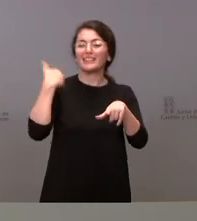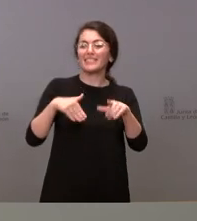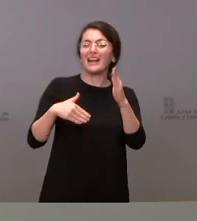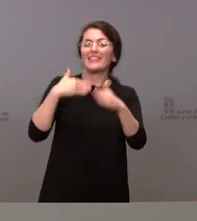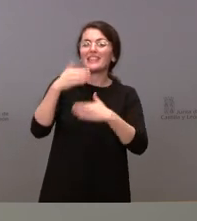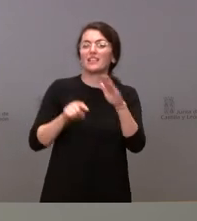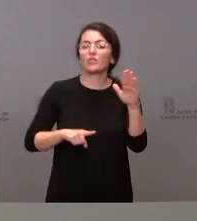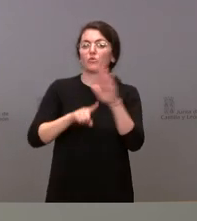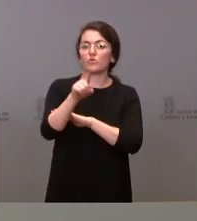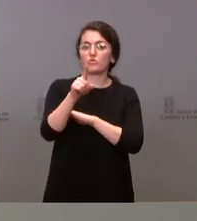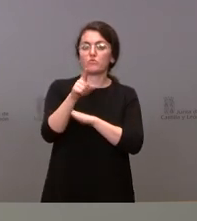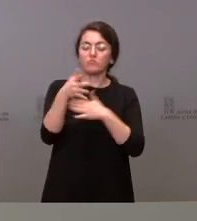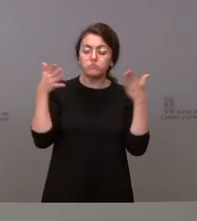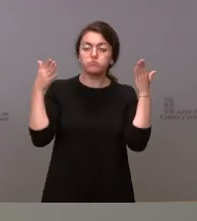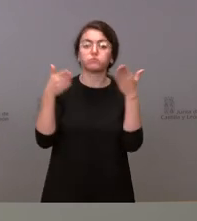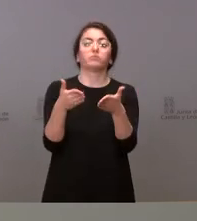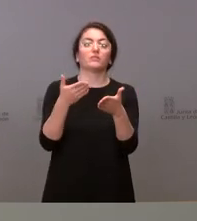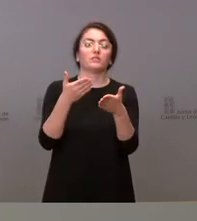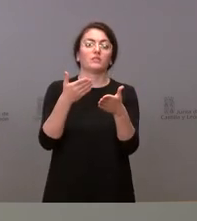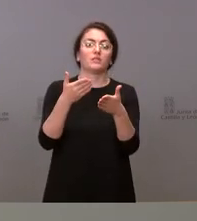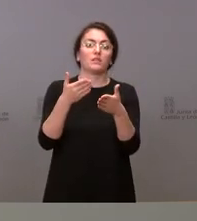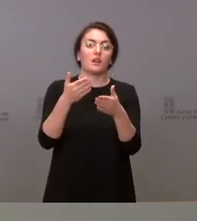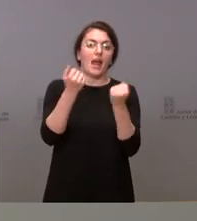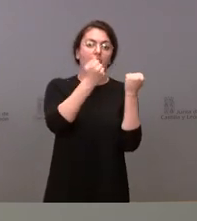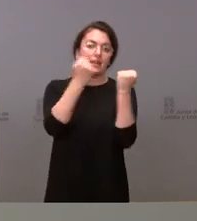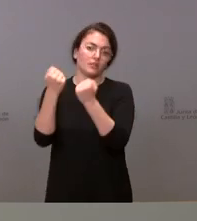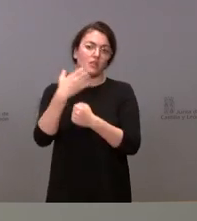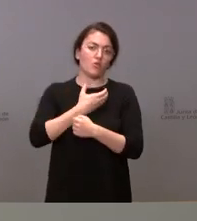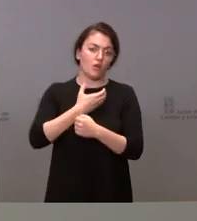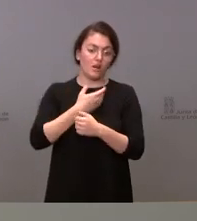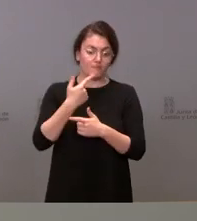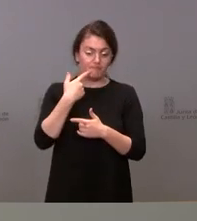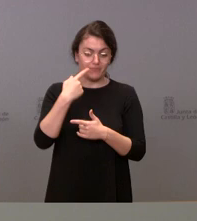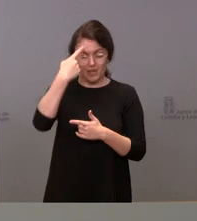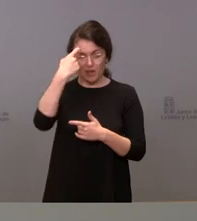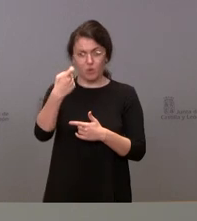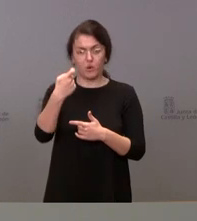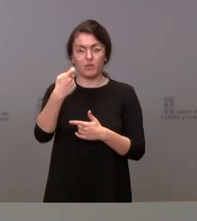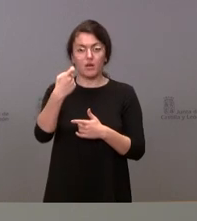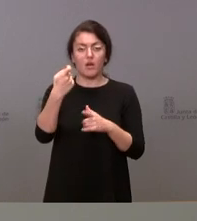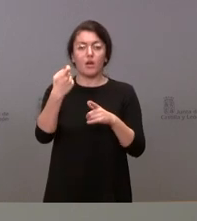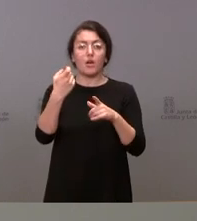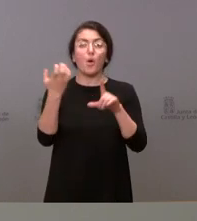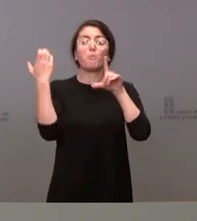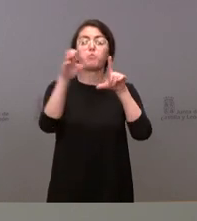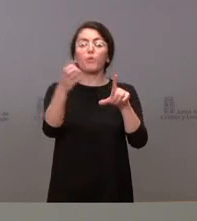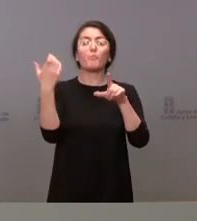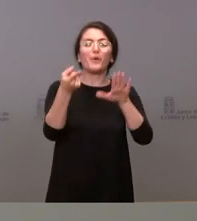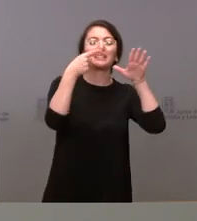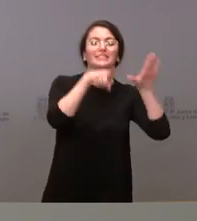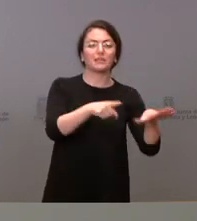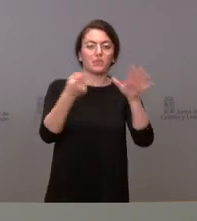dirigido especialmente a las entidades locales, primero le tengo que recordar que la actualización de los contenidos va a ser semestral, dos veces al año, y esto